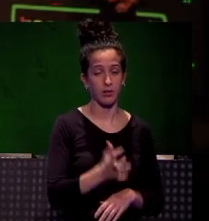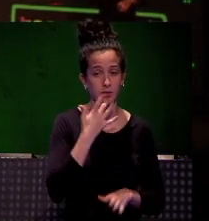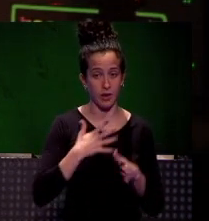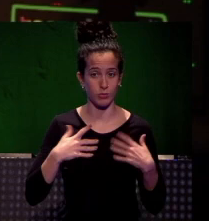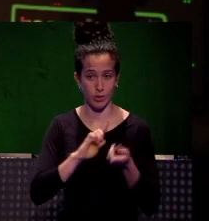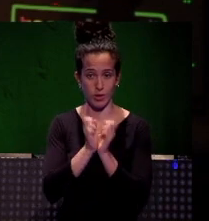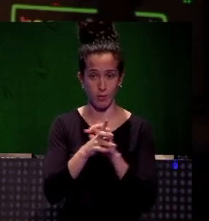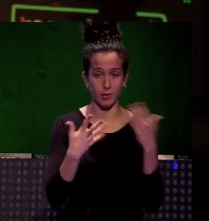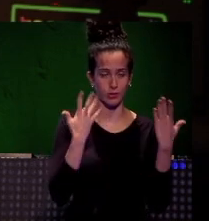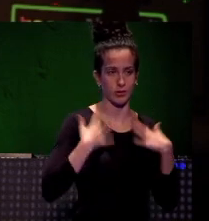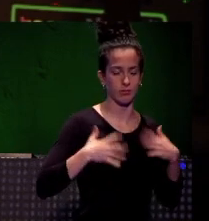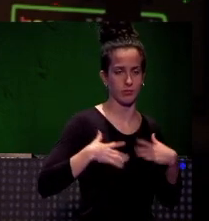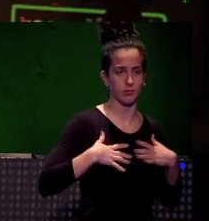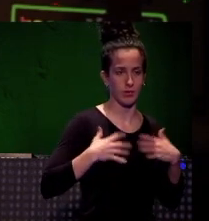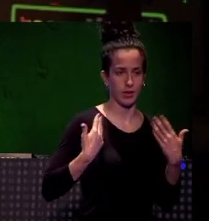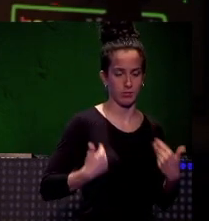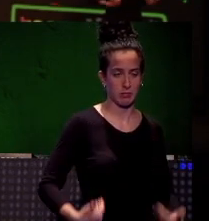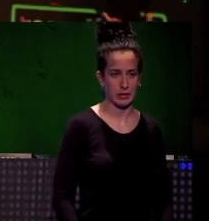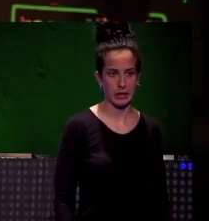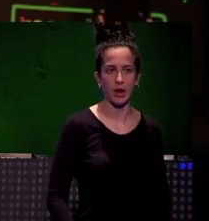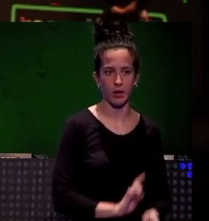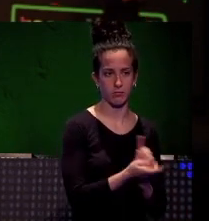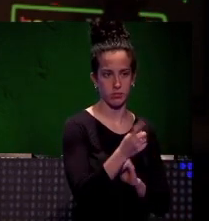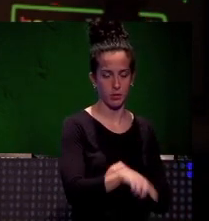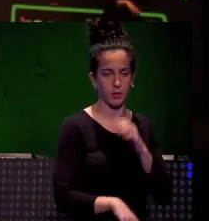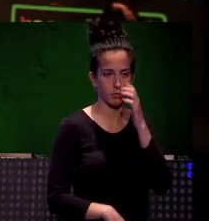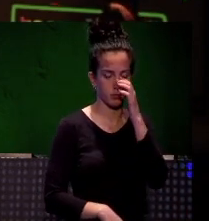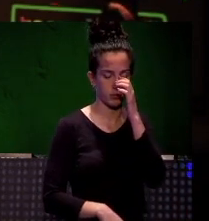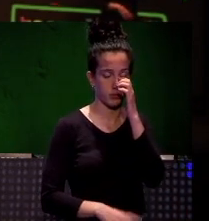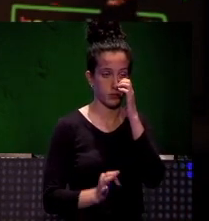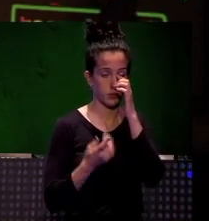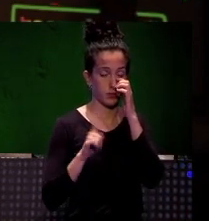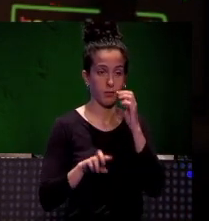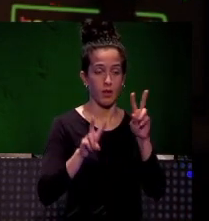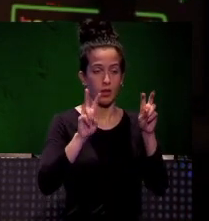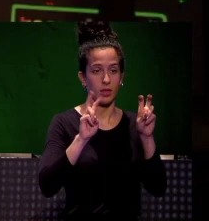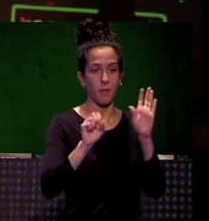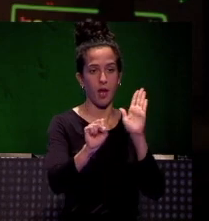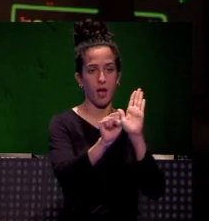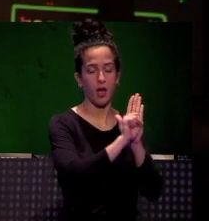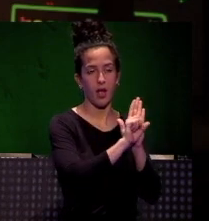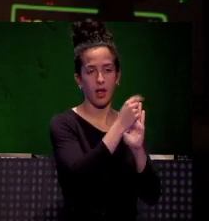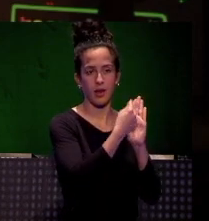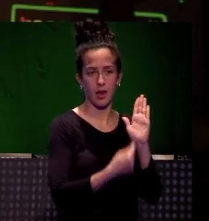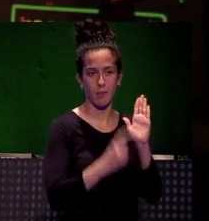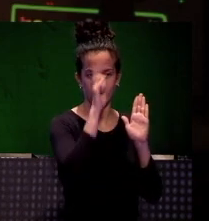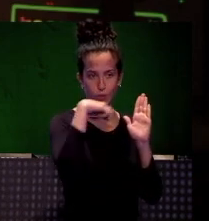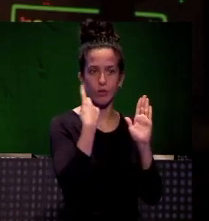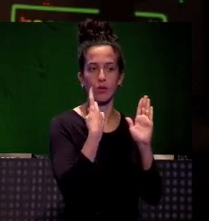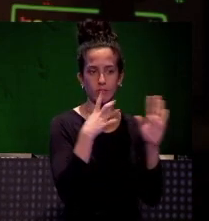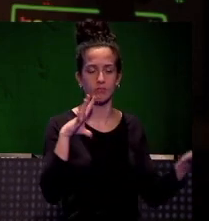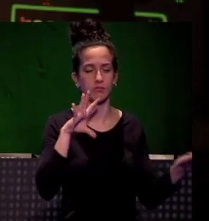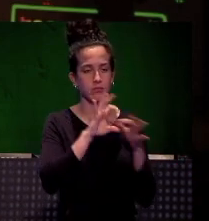hecho por ejemplo el tema de los emoticonos pues tiene que ver también con esas emociones realmente estos tejidos